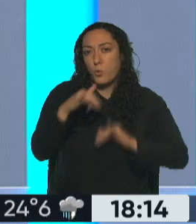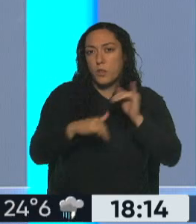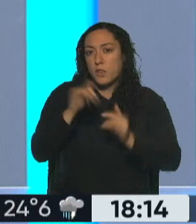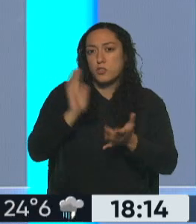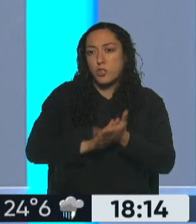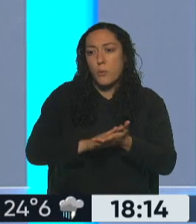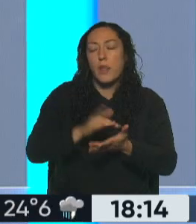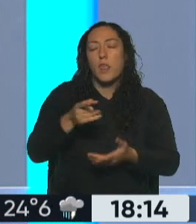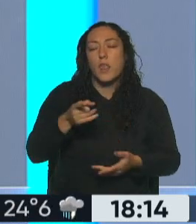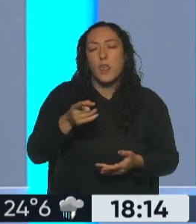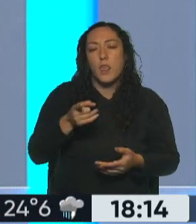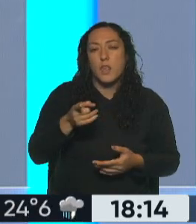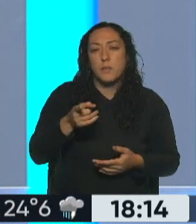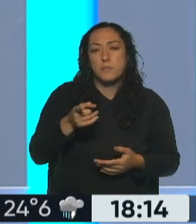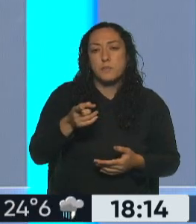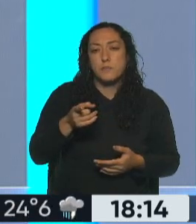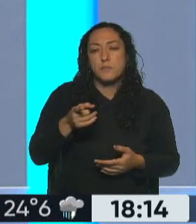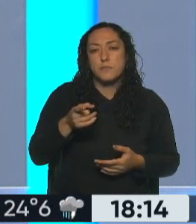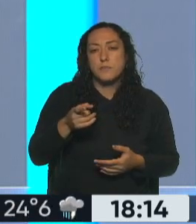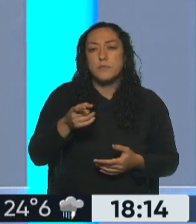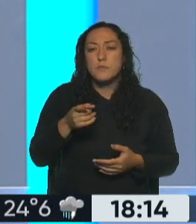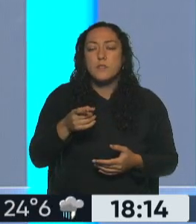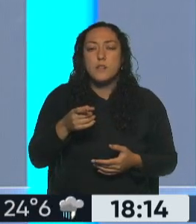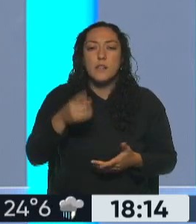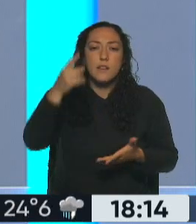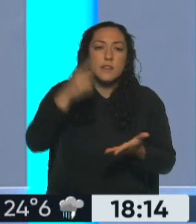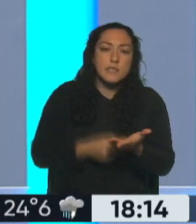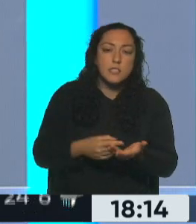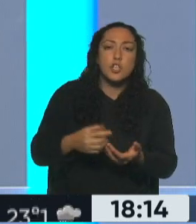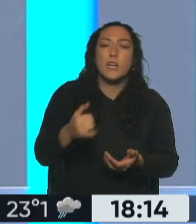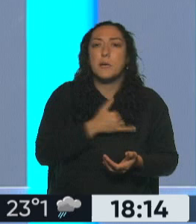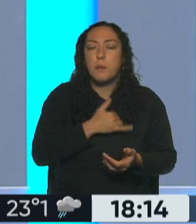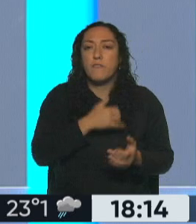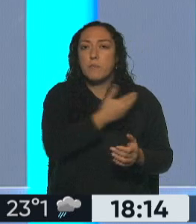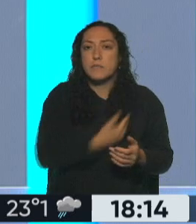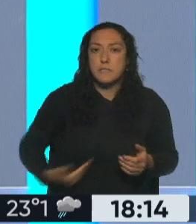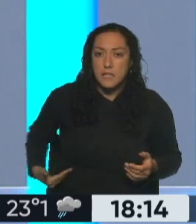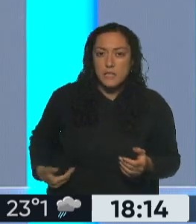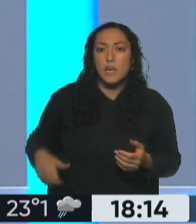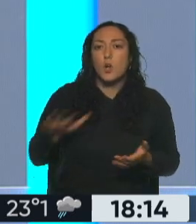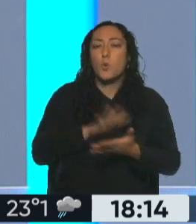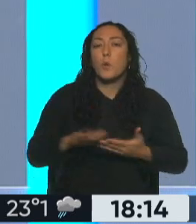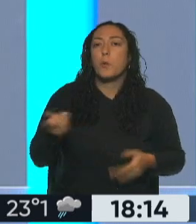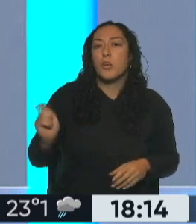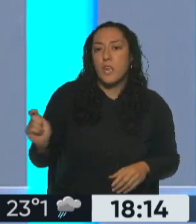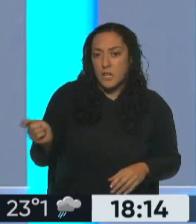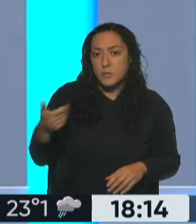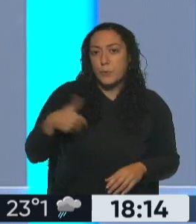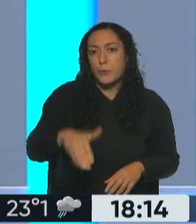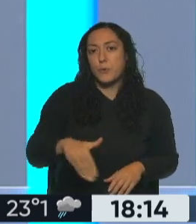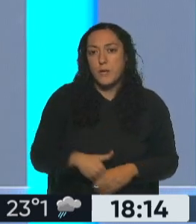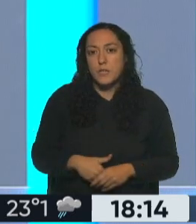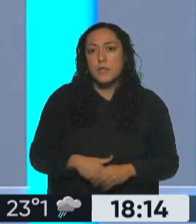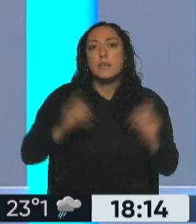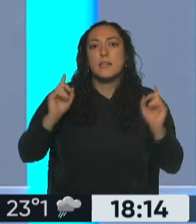tema de qué pasó con la designación del titular de YPF. ¿Quién va a ser el nuevo titular? Pero te voy a contar quién